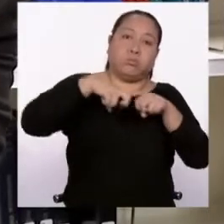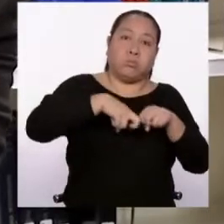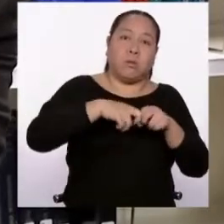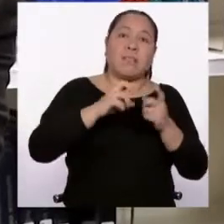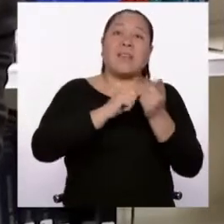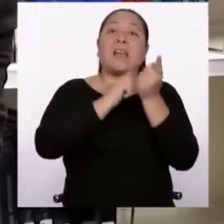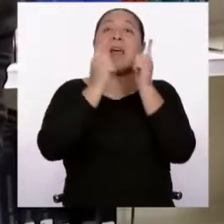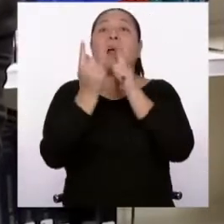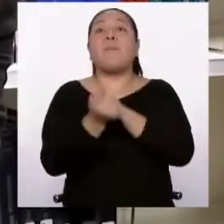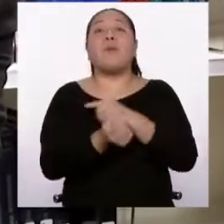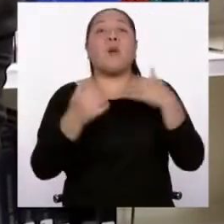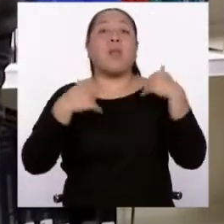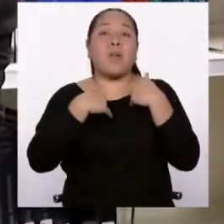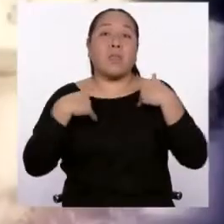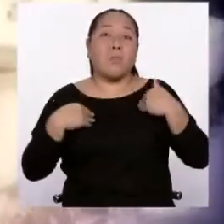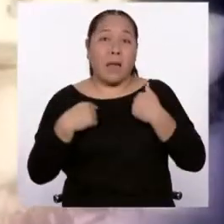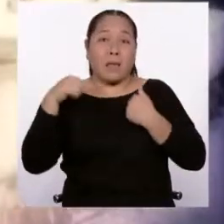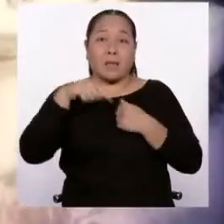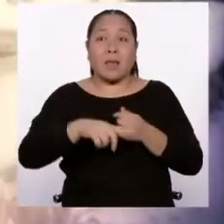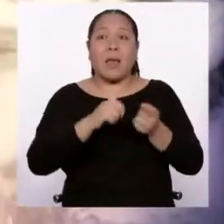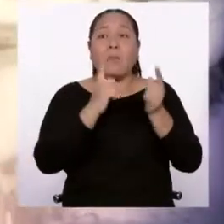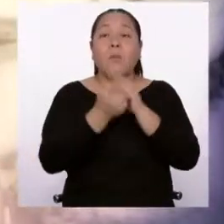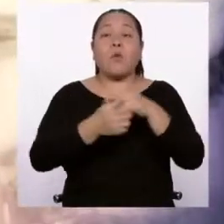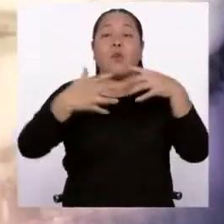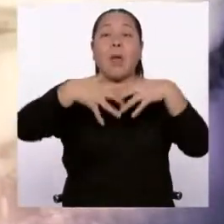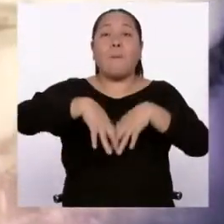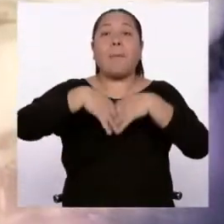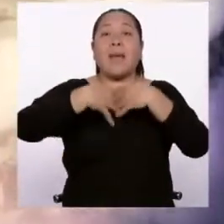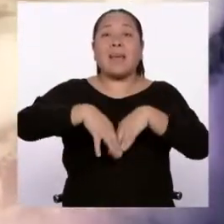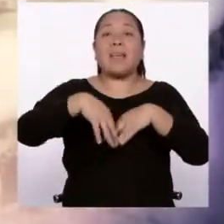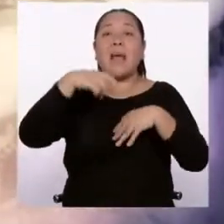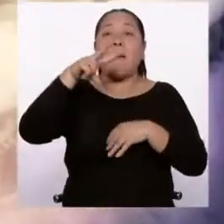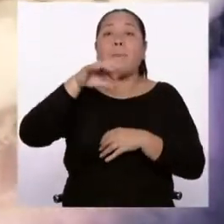por la tracción de la máquina de vapor.